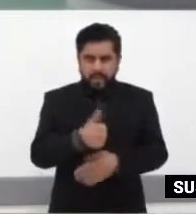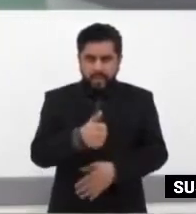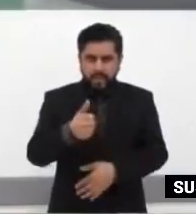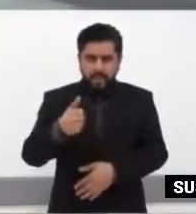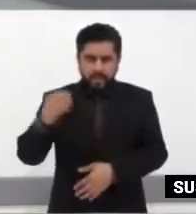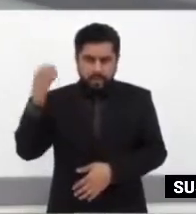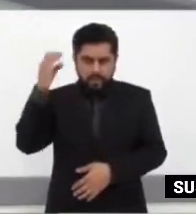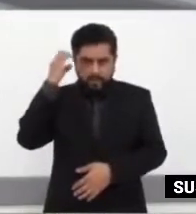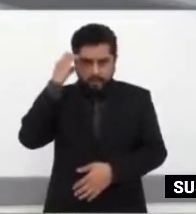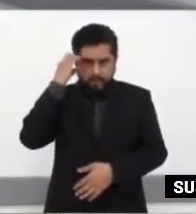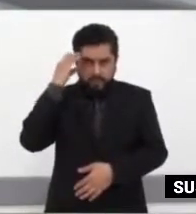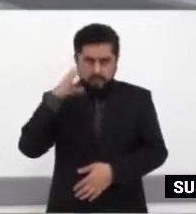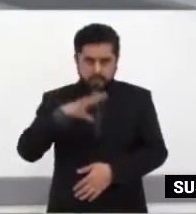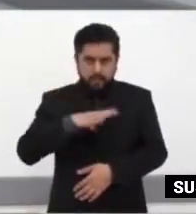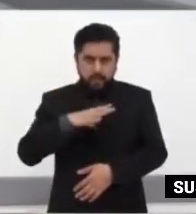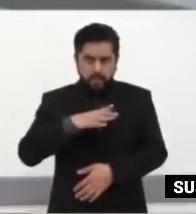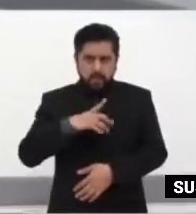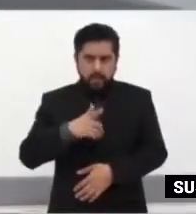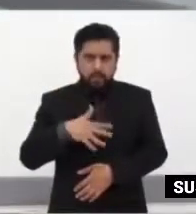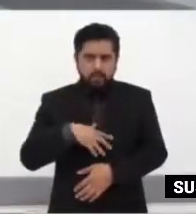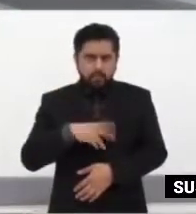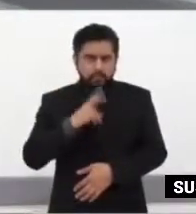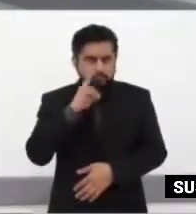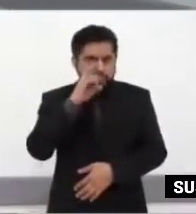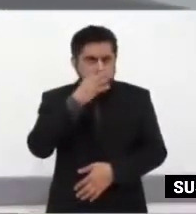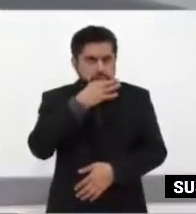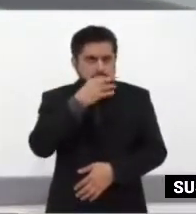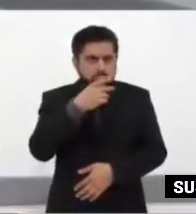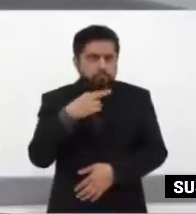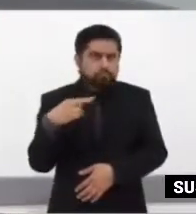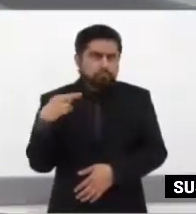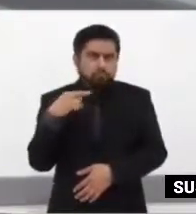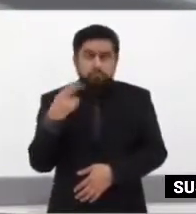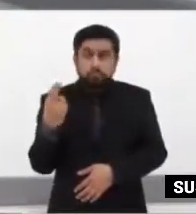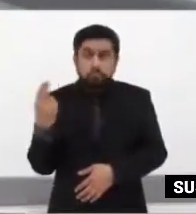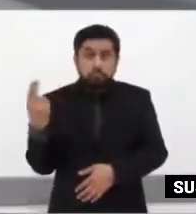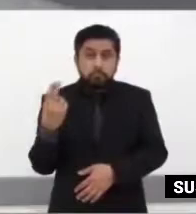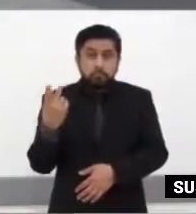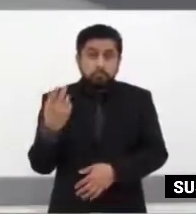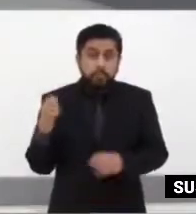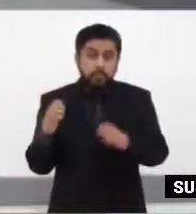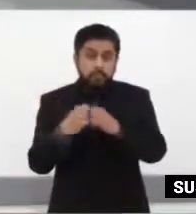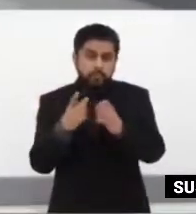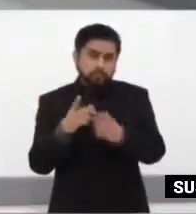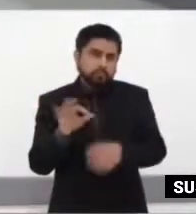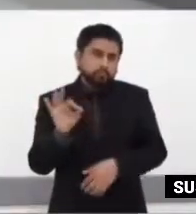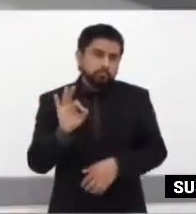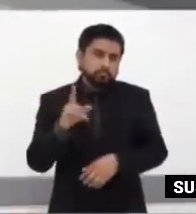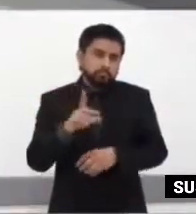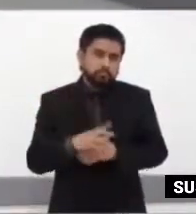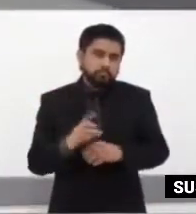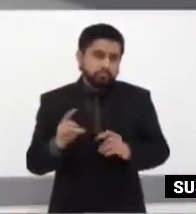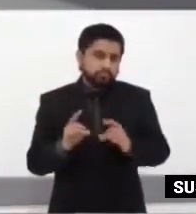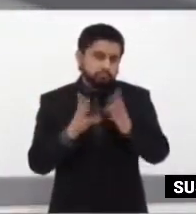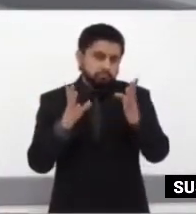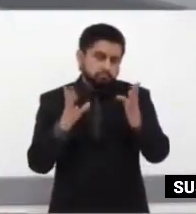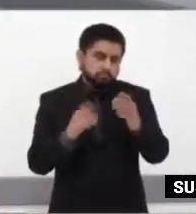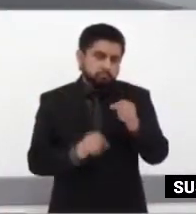su alerta para poder avisar al área de enfermería en el momento que pudiera necesitar. En los baños hay